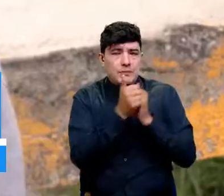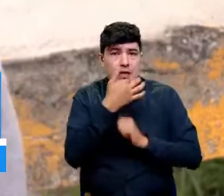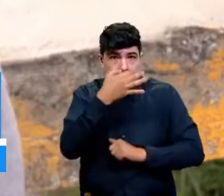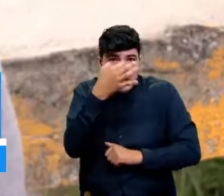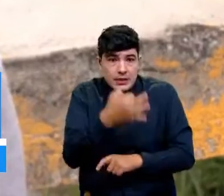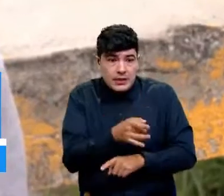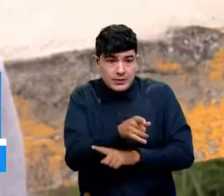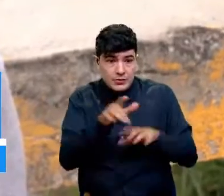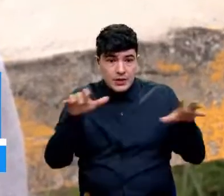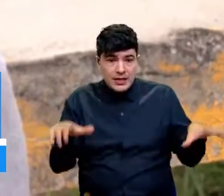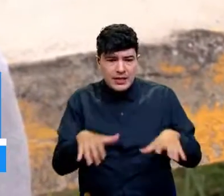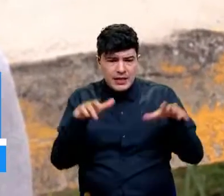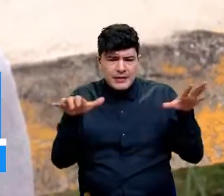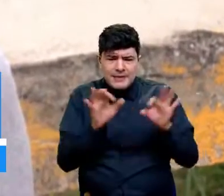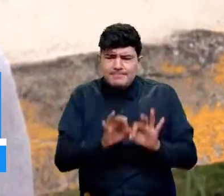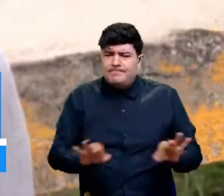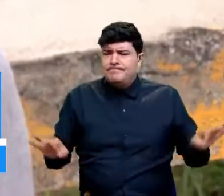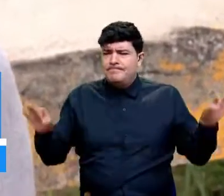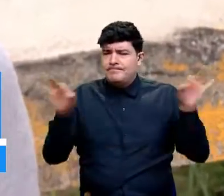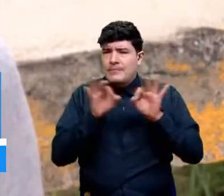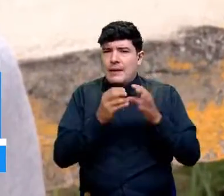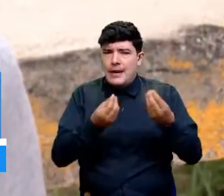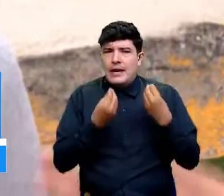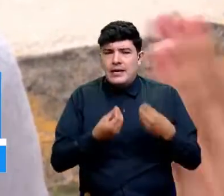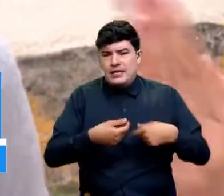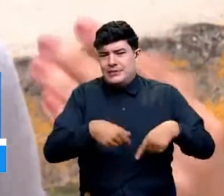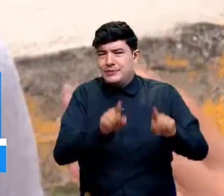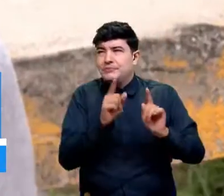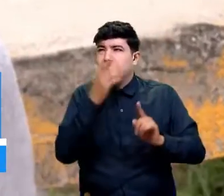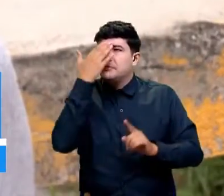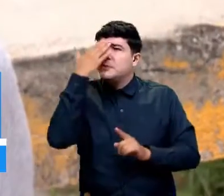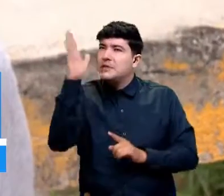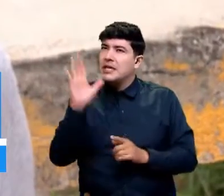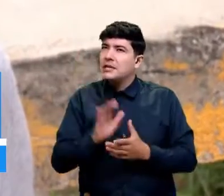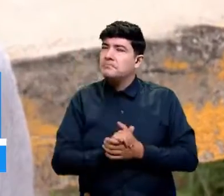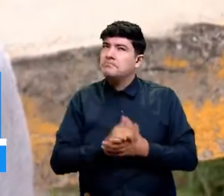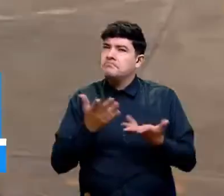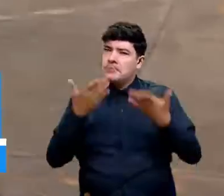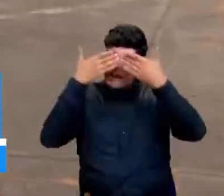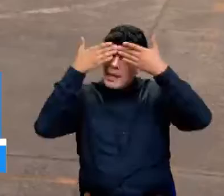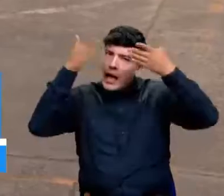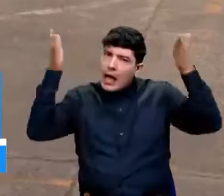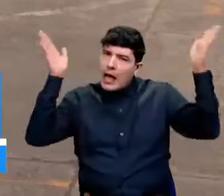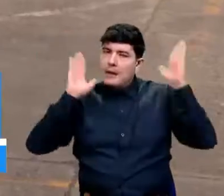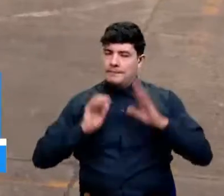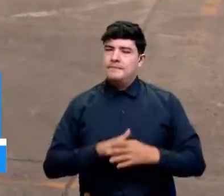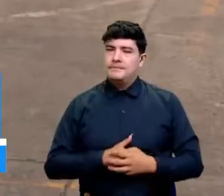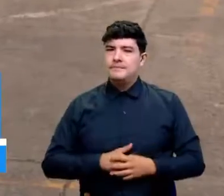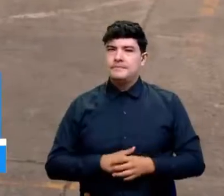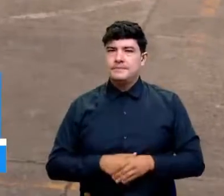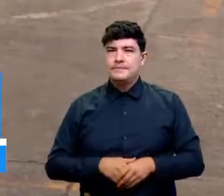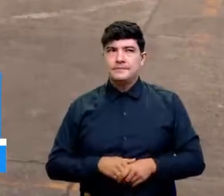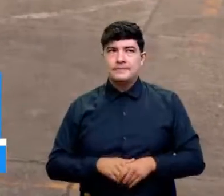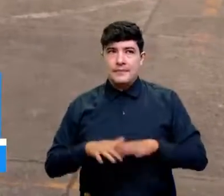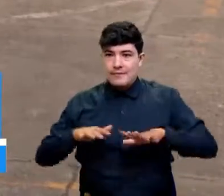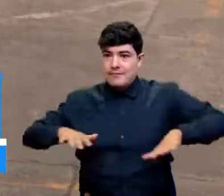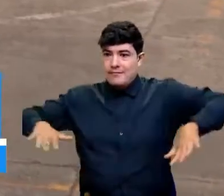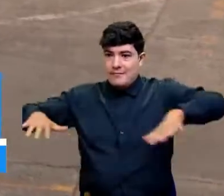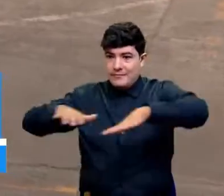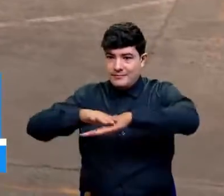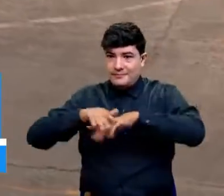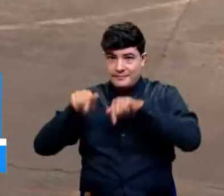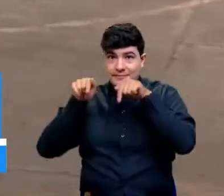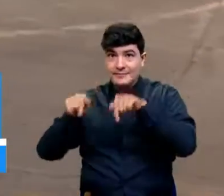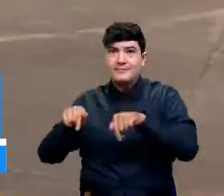esas actividades son muy importantes para que ellos, no sé, despejen un poco más su mente. Un espacio en donde se comienzan a